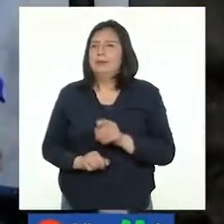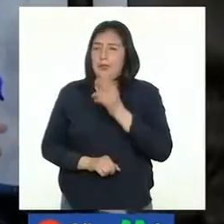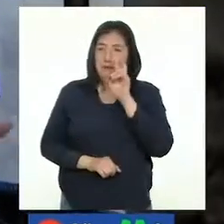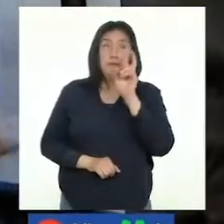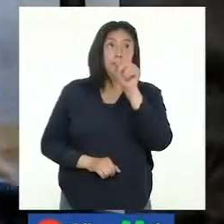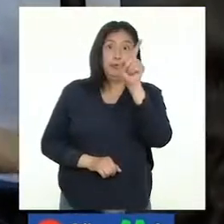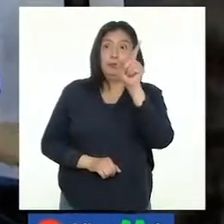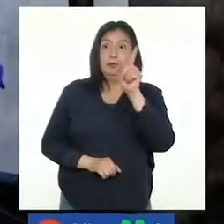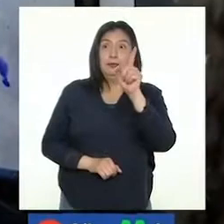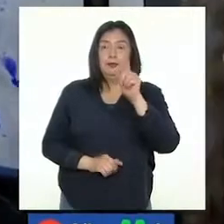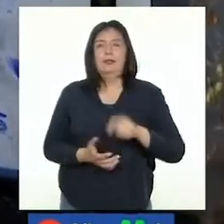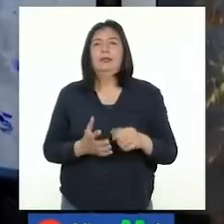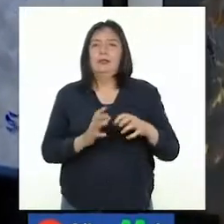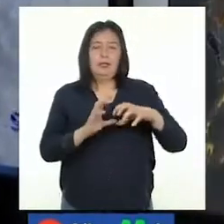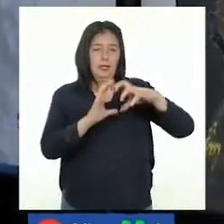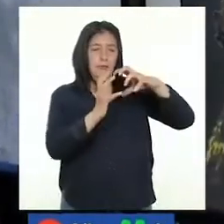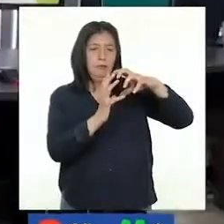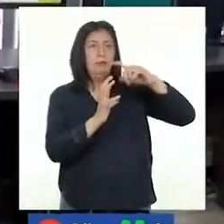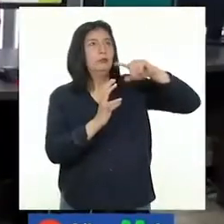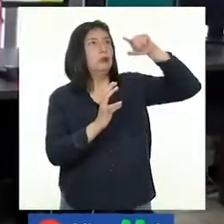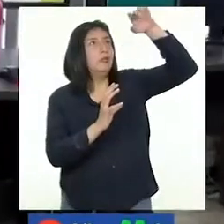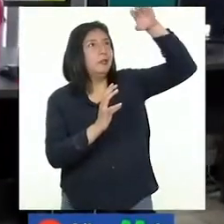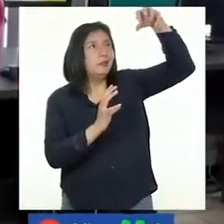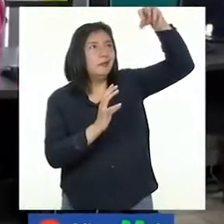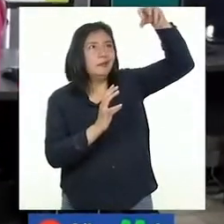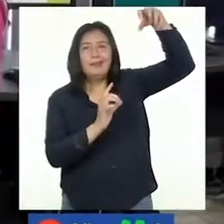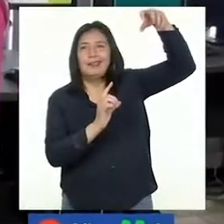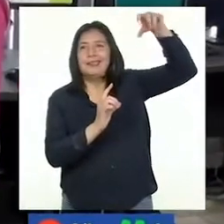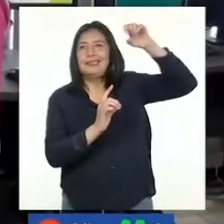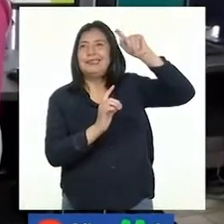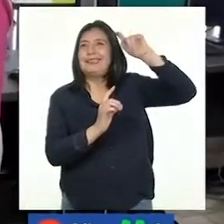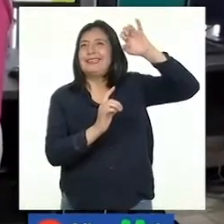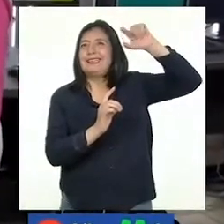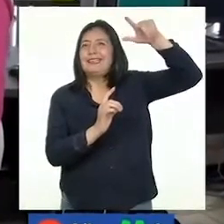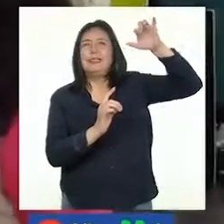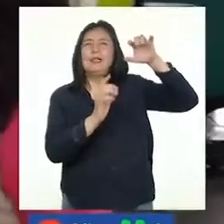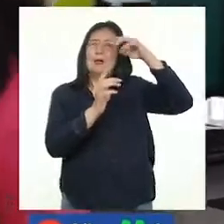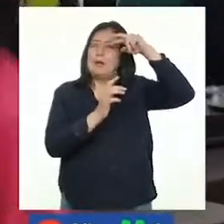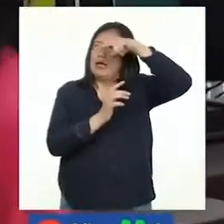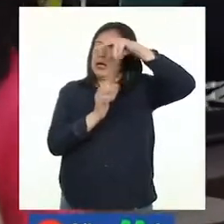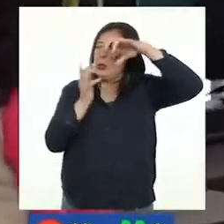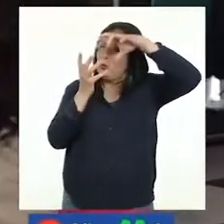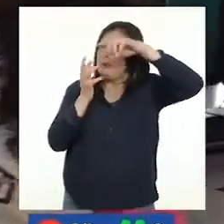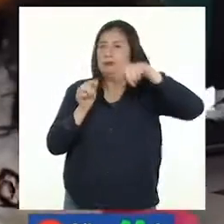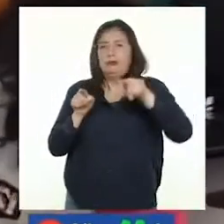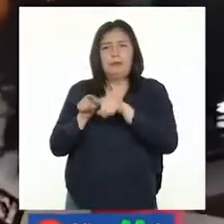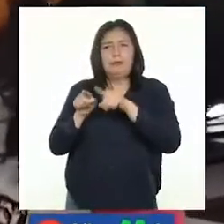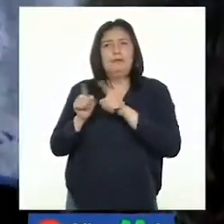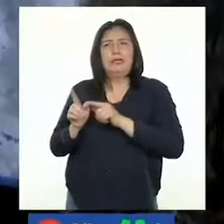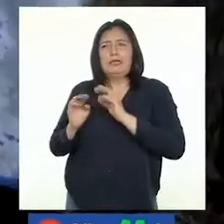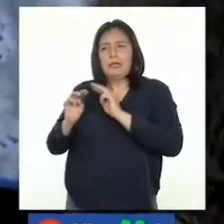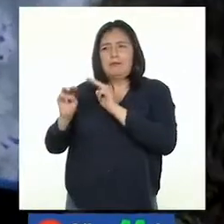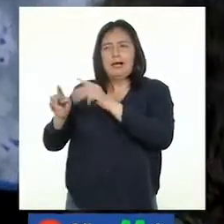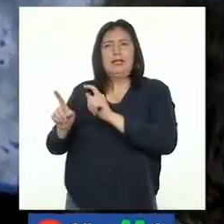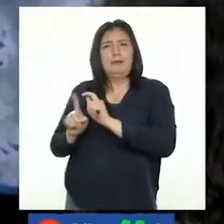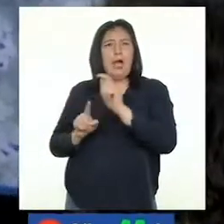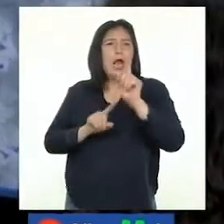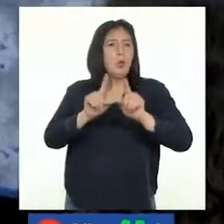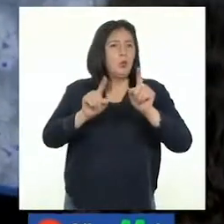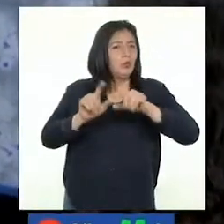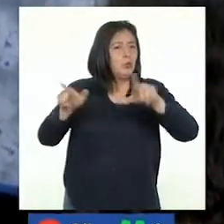Mira, entonces el satélite no solamente ve las nubes, también puede ver las temperaturas del mar. Hay zonas más calientes que